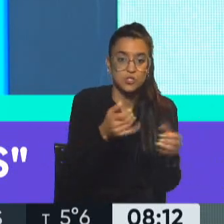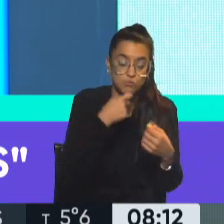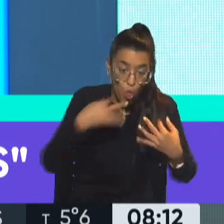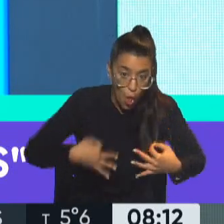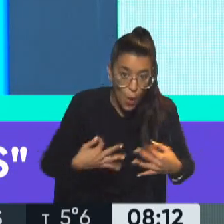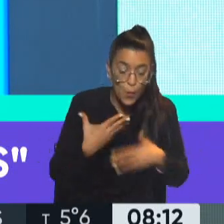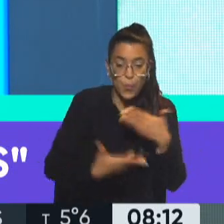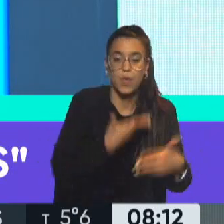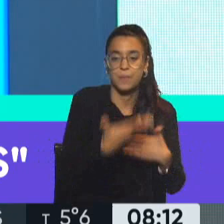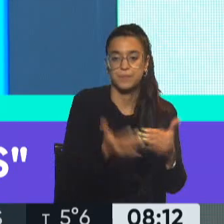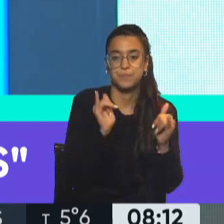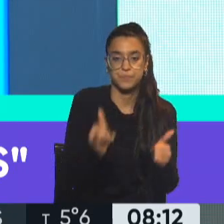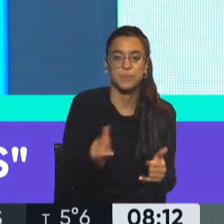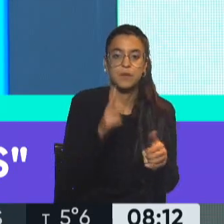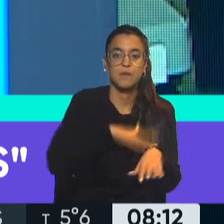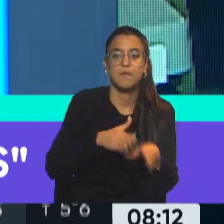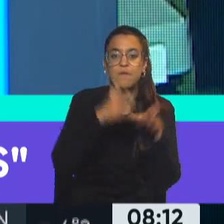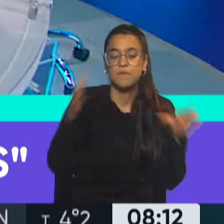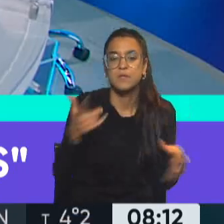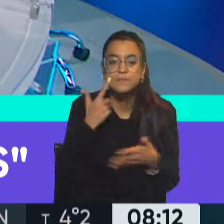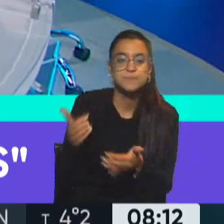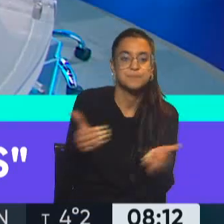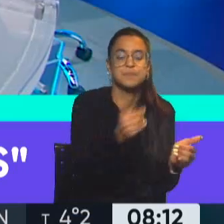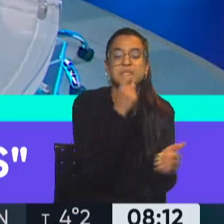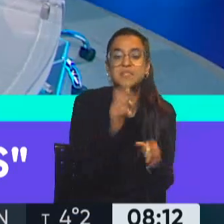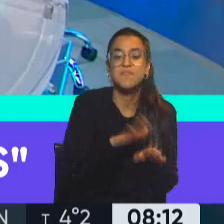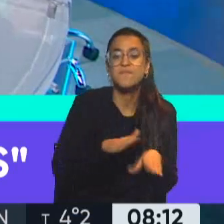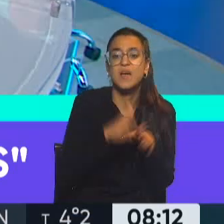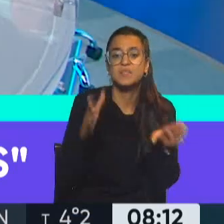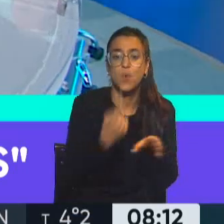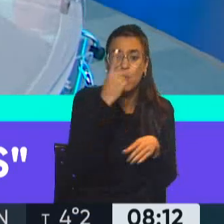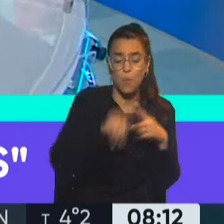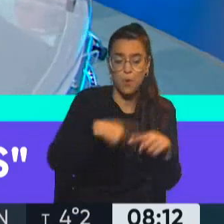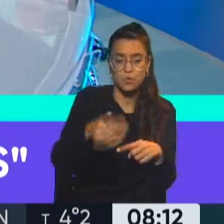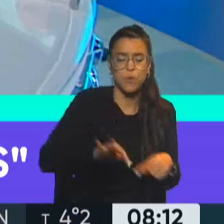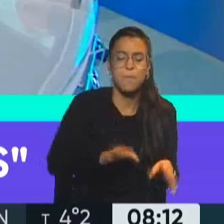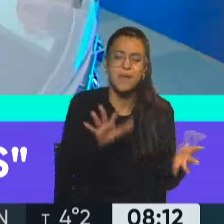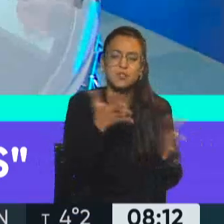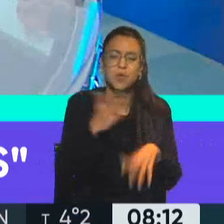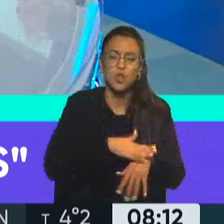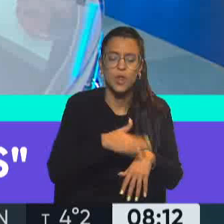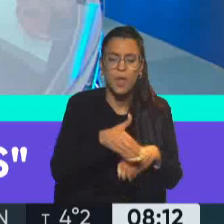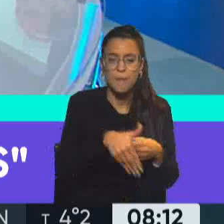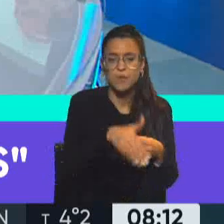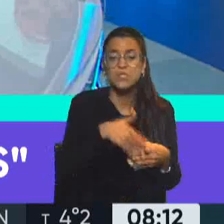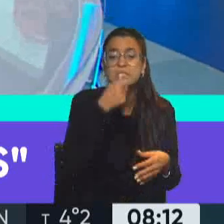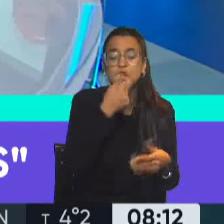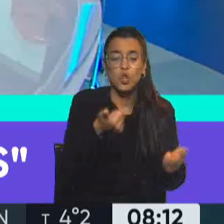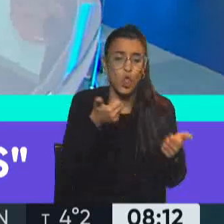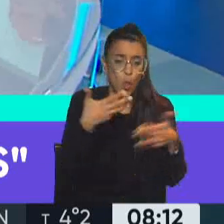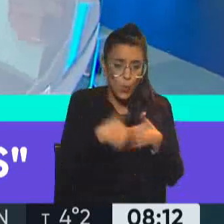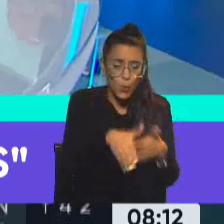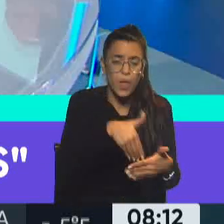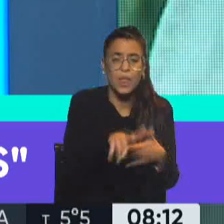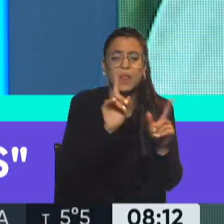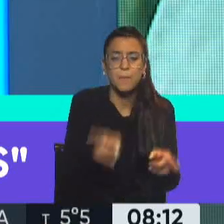en condiciones de hacer la fase clínica. Y si ya empiezan con la fase 1 el año que viene, ¿en cuánto tiempo, si todo sale bien,